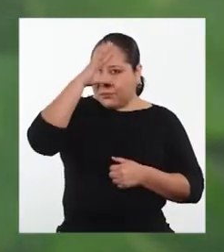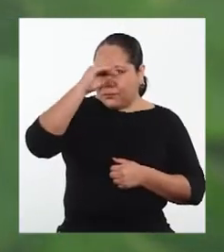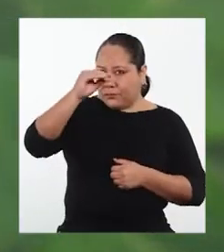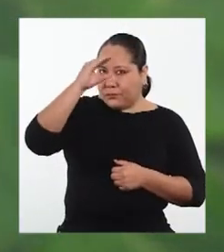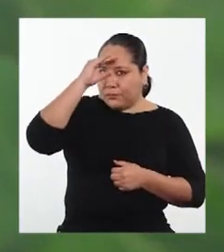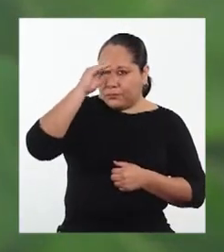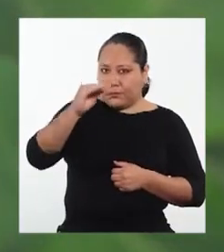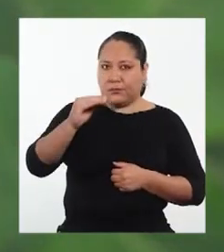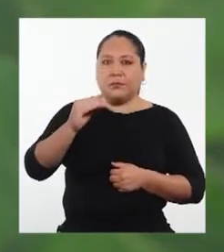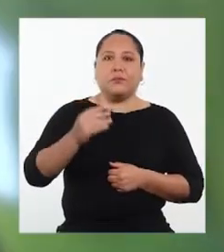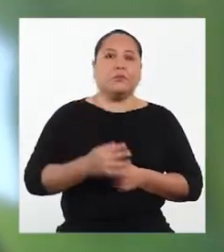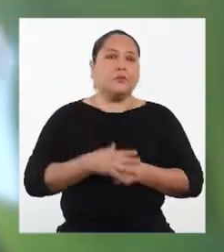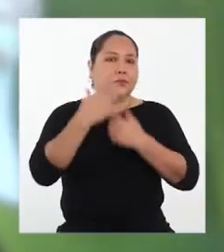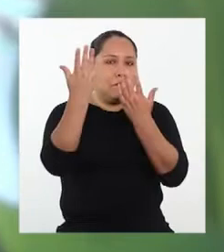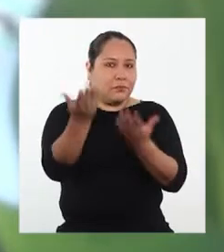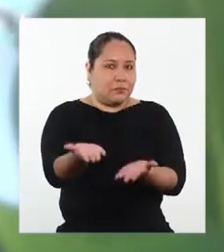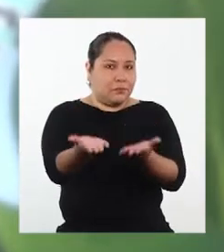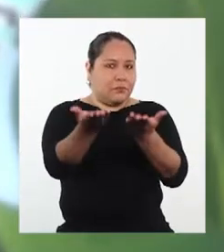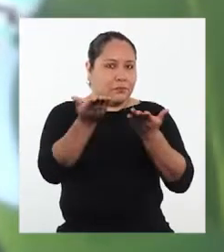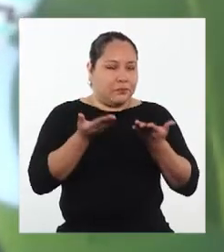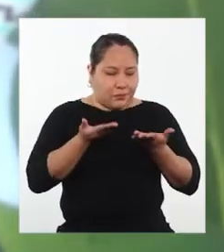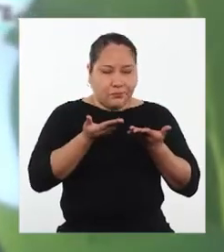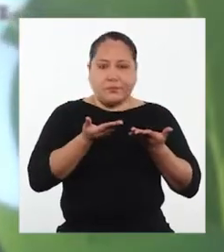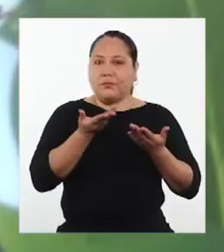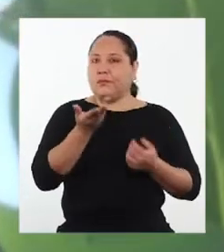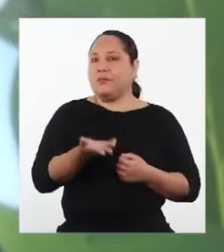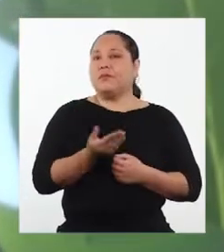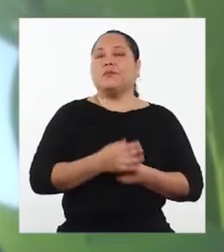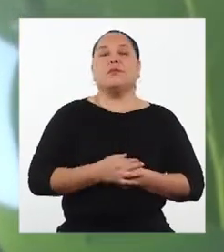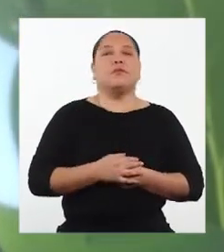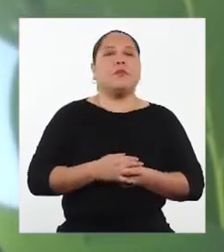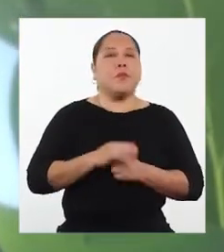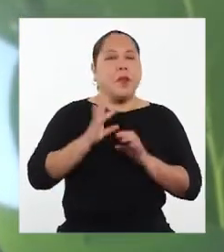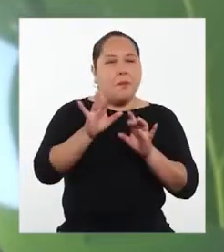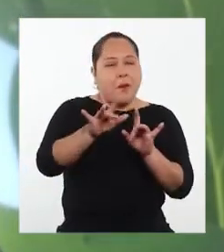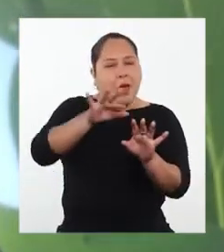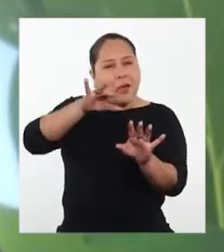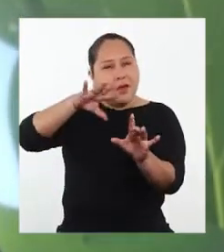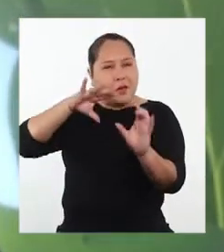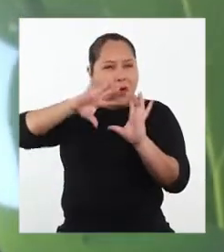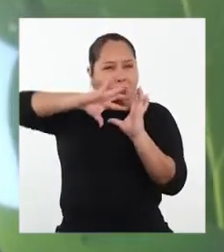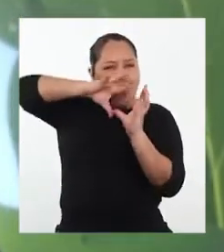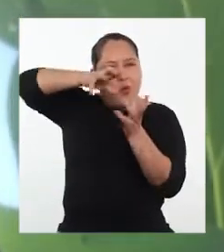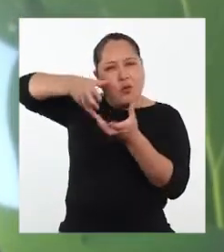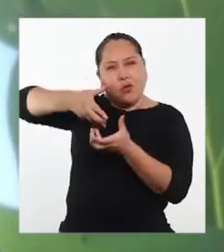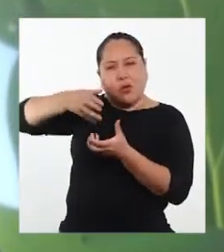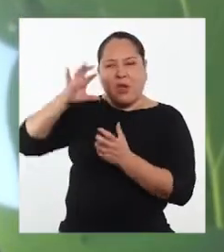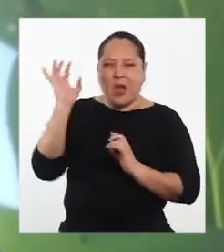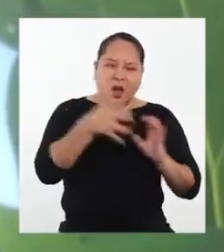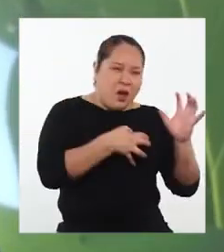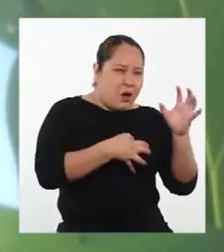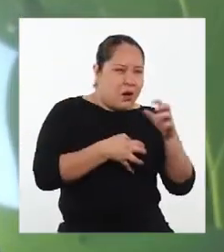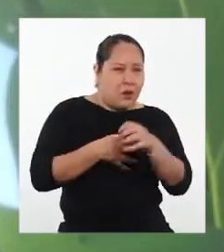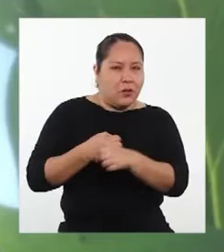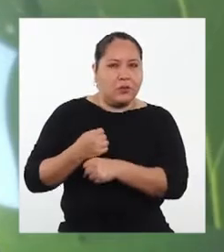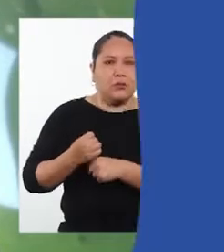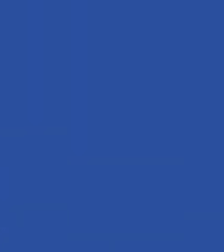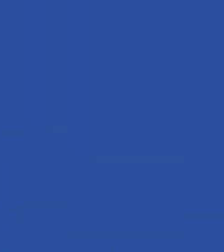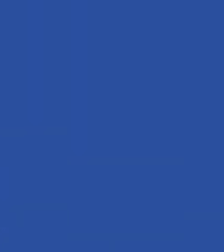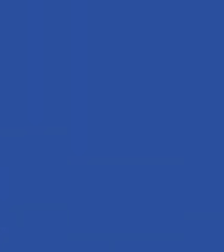Chicas y chicos, bienvenidas y bienvenidos a el mágico mundo de